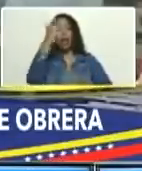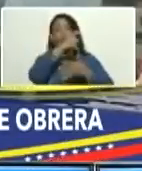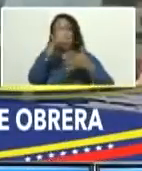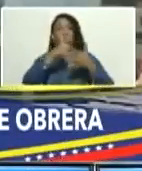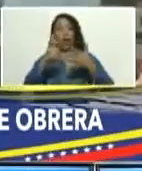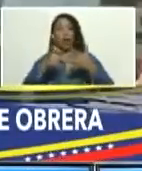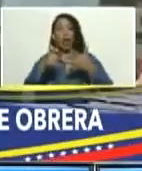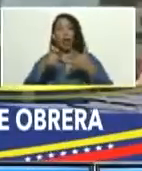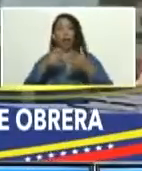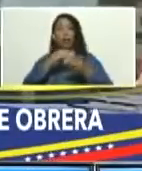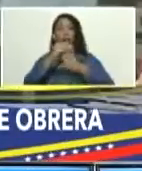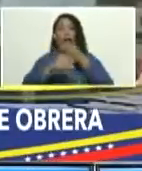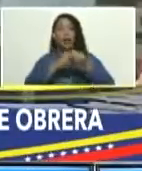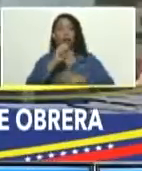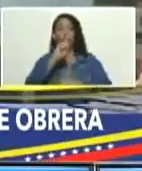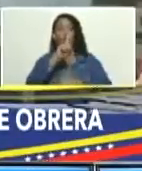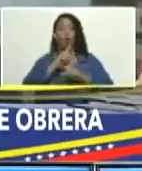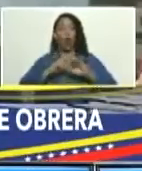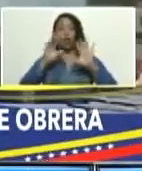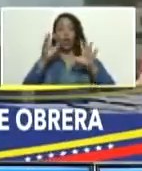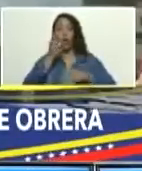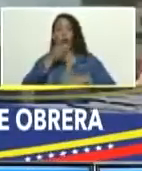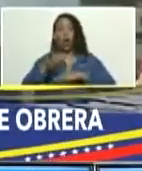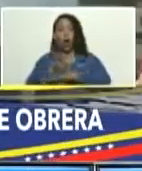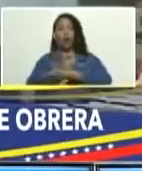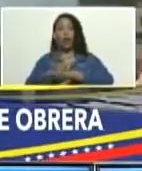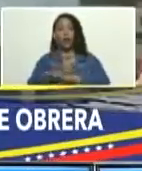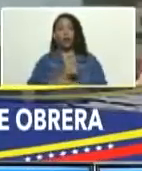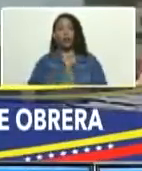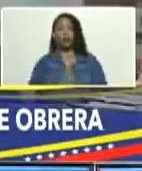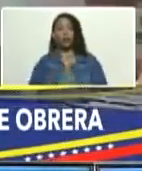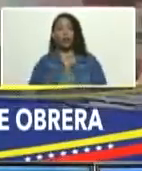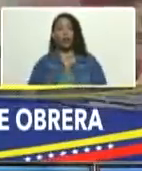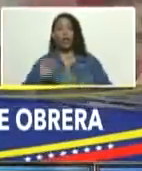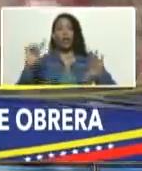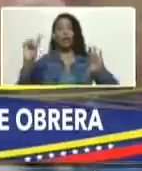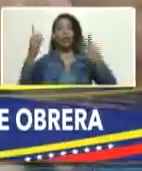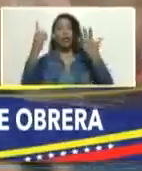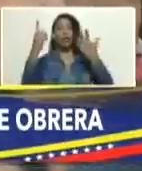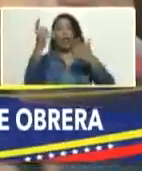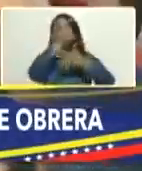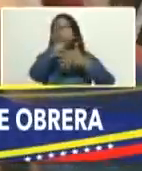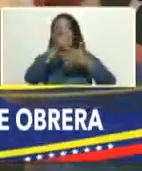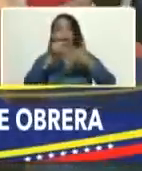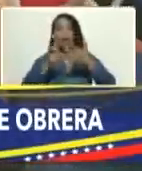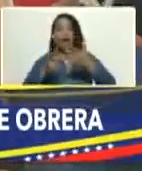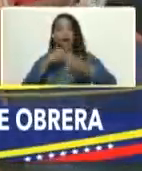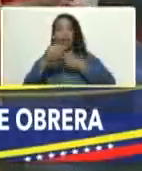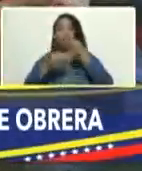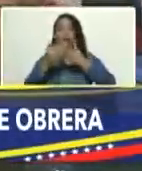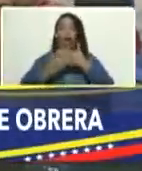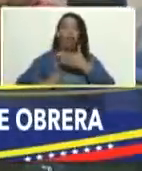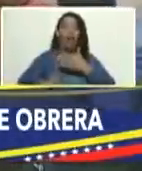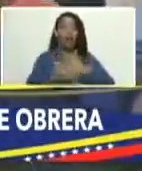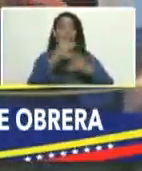línea de consolidación del 1x10 del buen gobierno. La sexta línea es avanzar en la